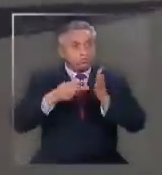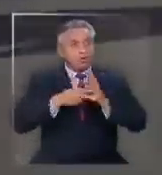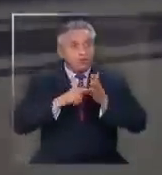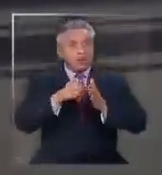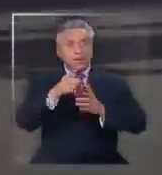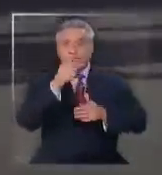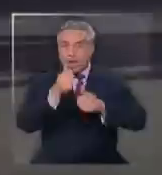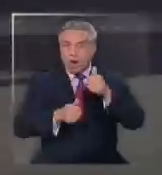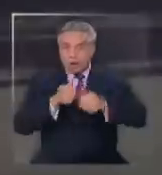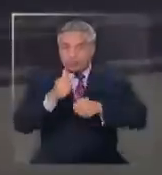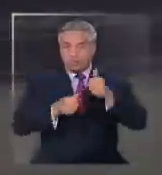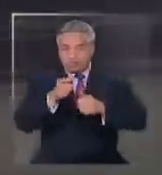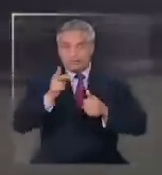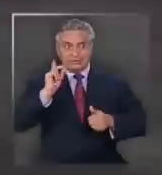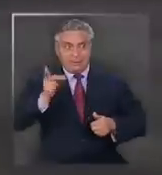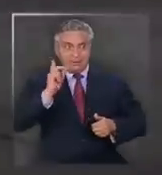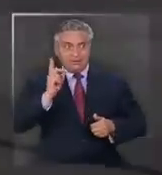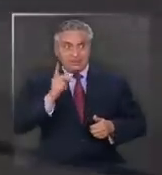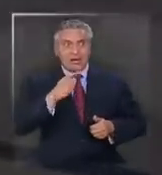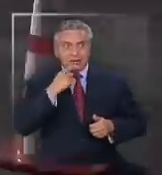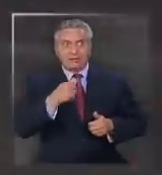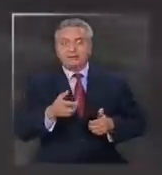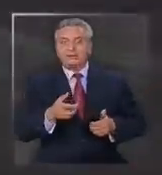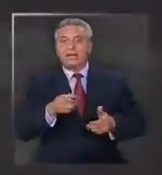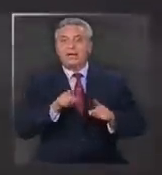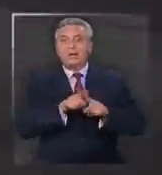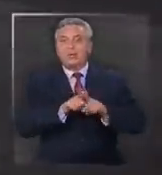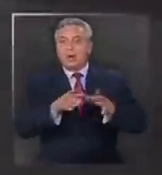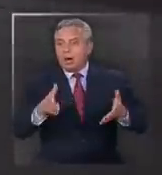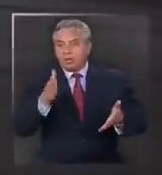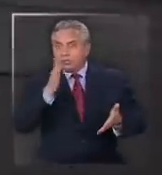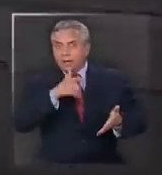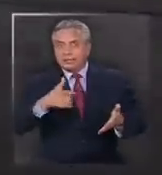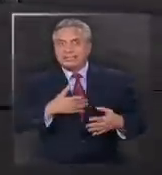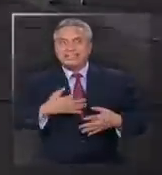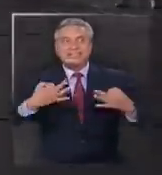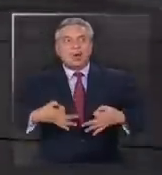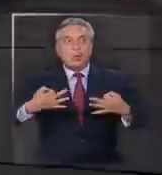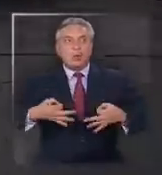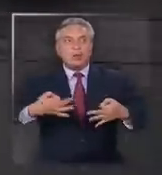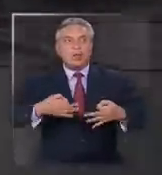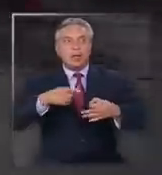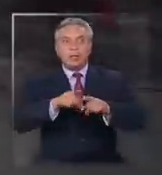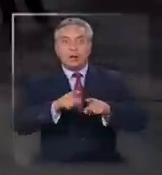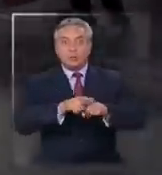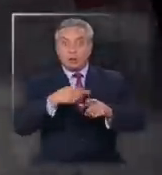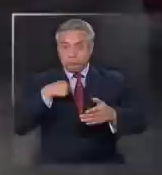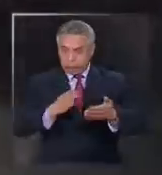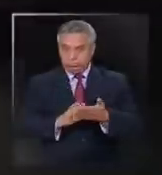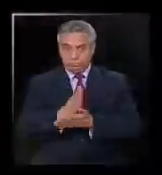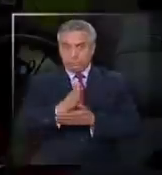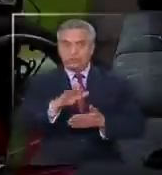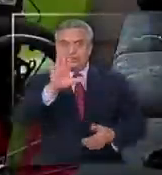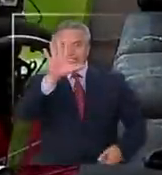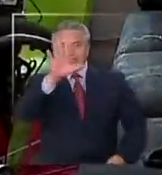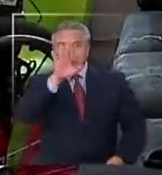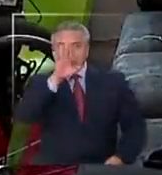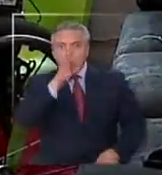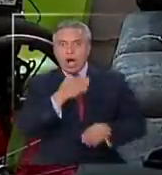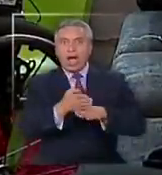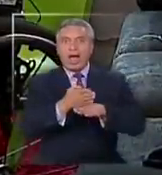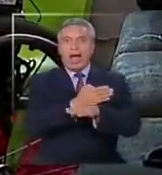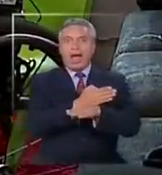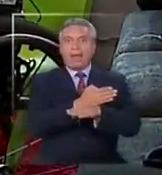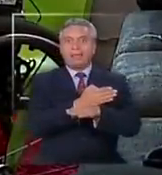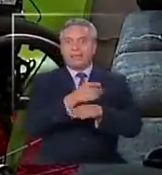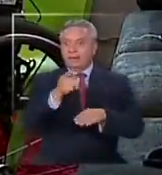por competidores discapacitados sobre sus condiciones de seguridad en una carrera donde comenzaron, como suele hacerse, 5 minutos antes que